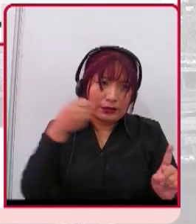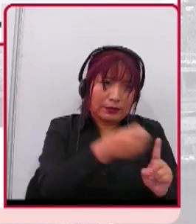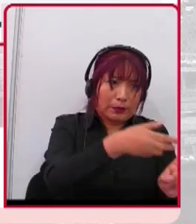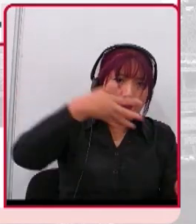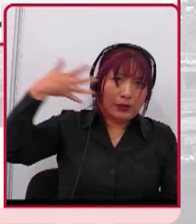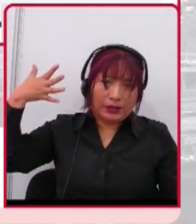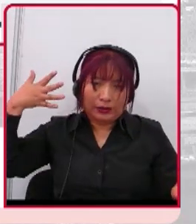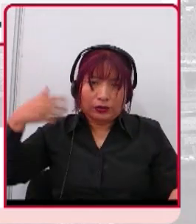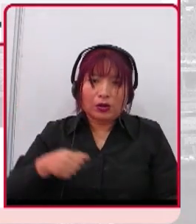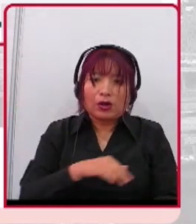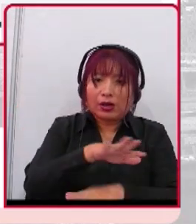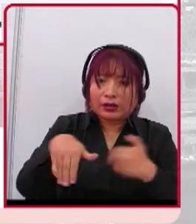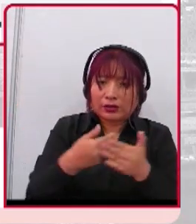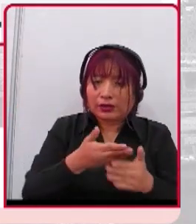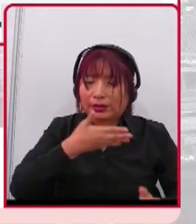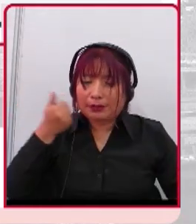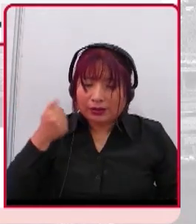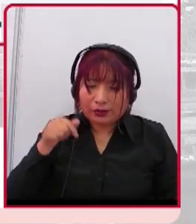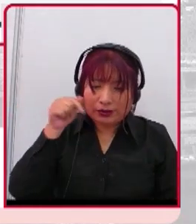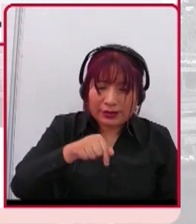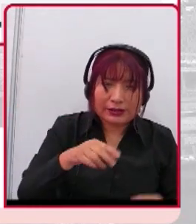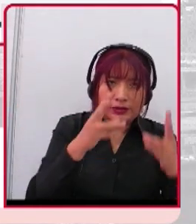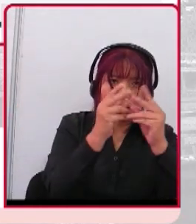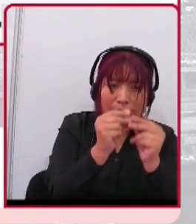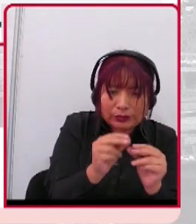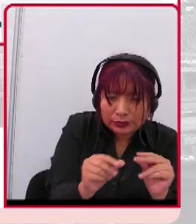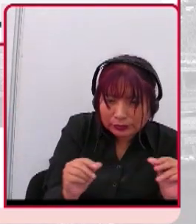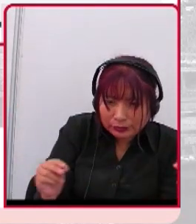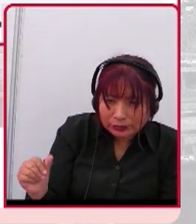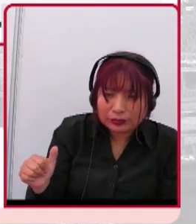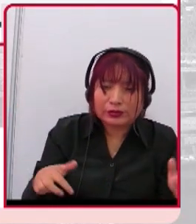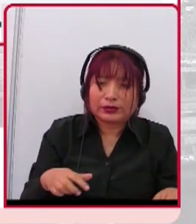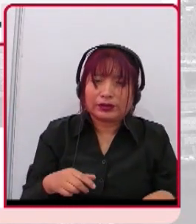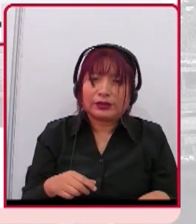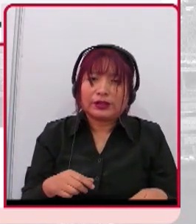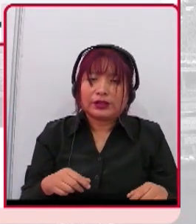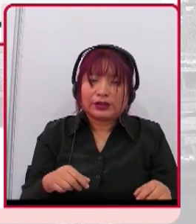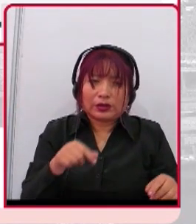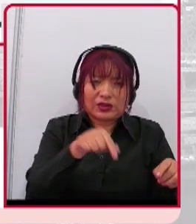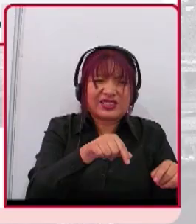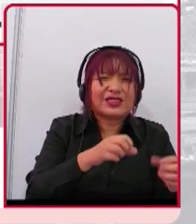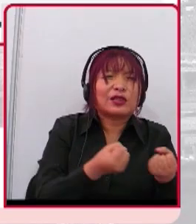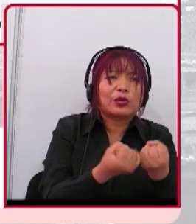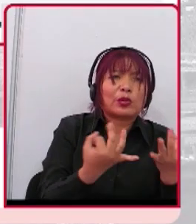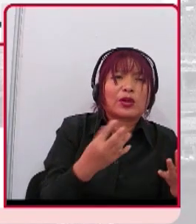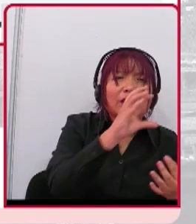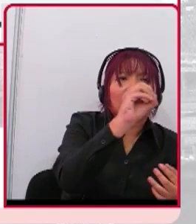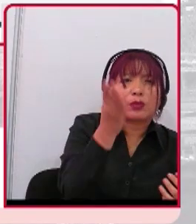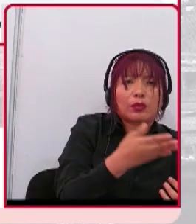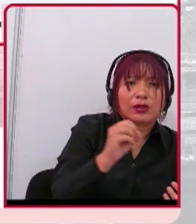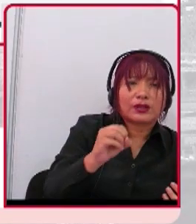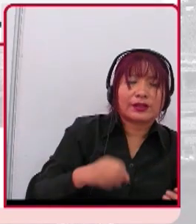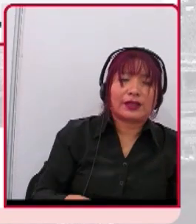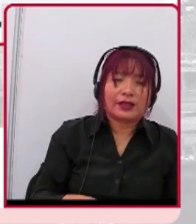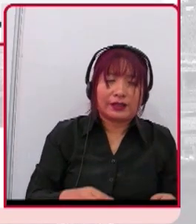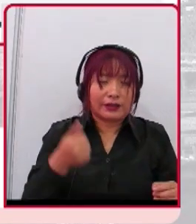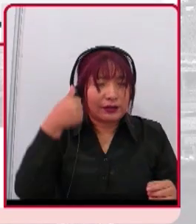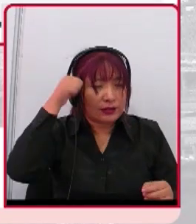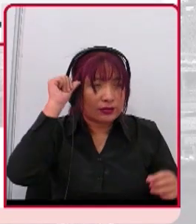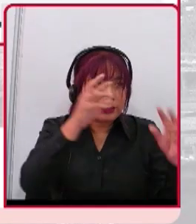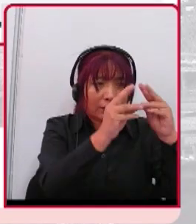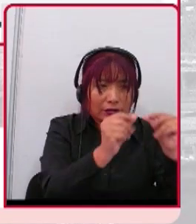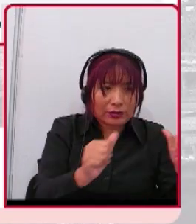ahí, el porcentaje de finos, que era, definimos como finos, al porcentaje de material por debajo de 1